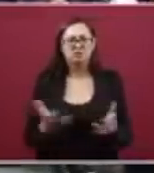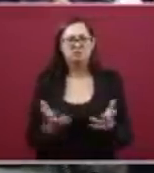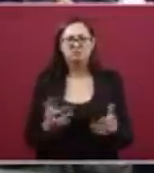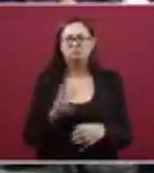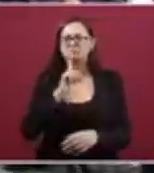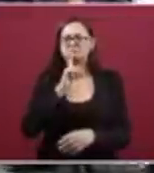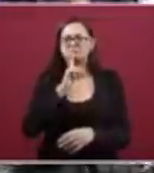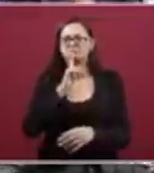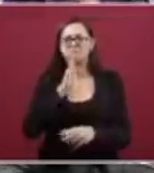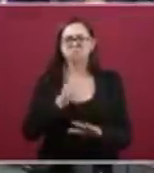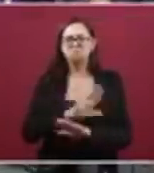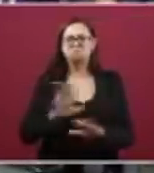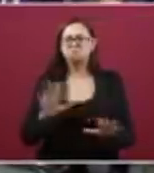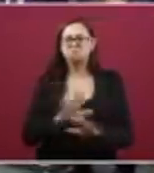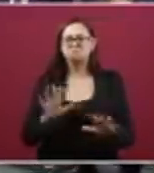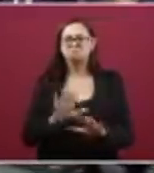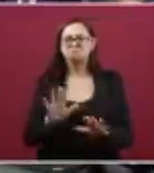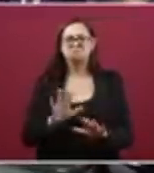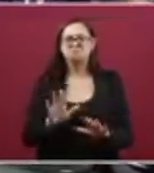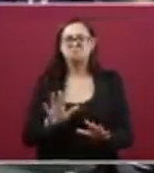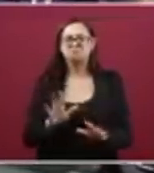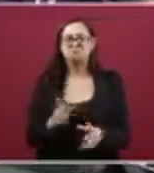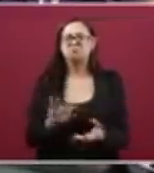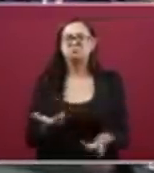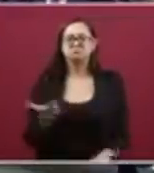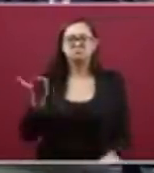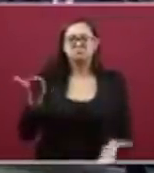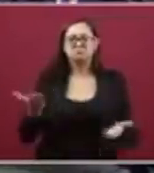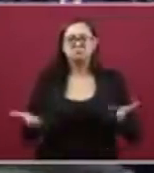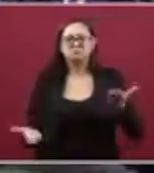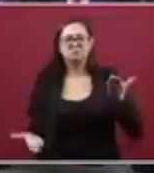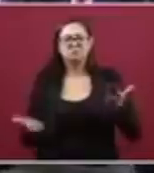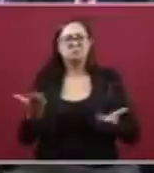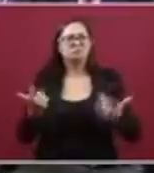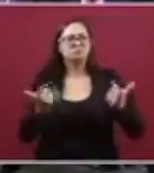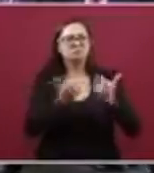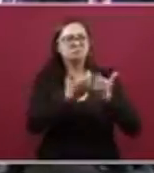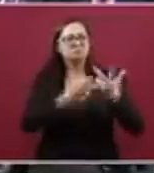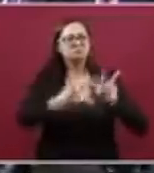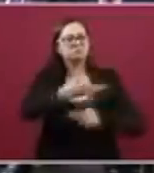bajo ninguna circunstancia, los equilibrios macroeconómicos.